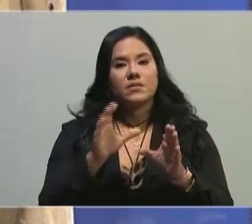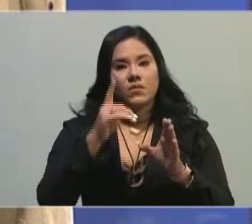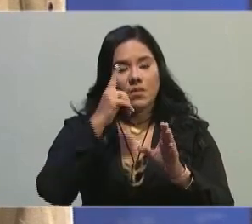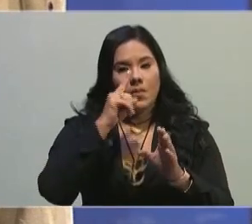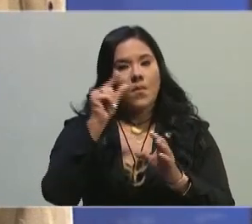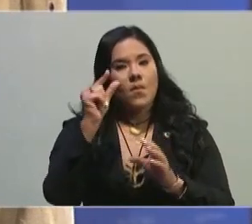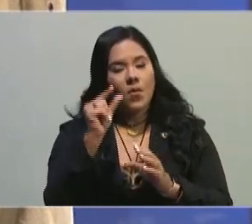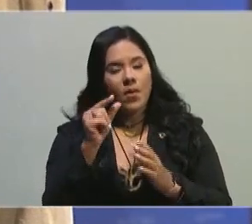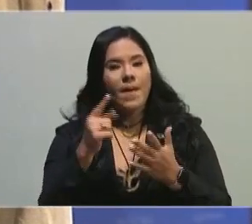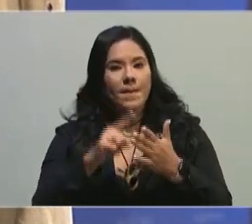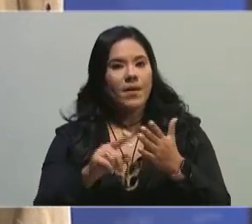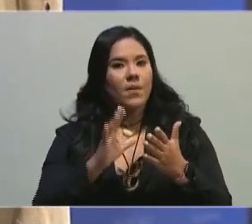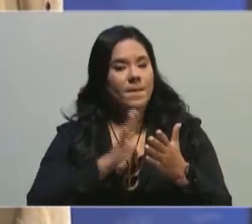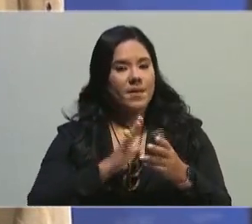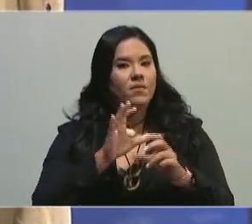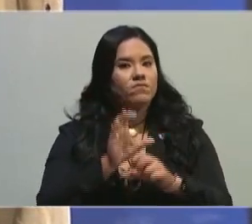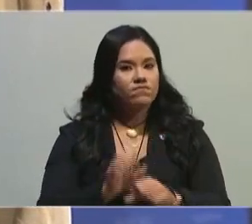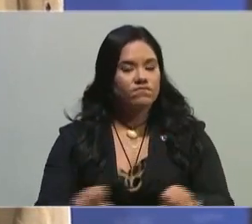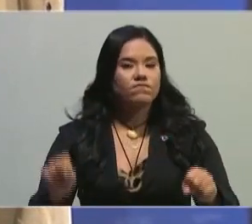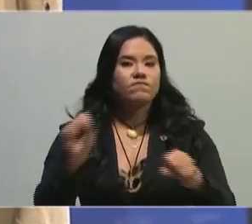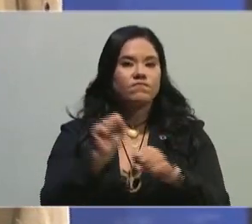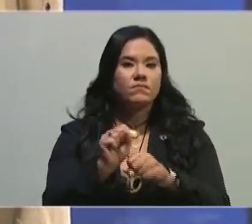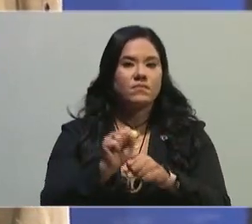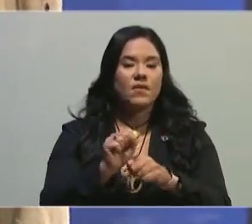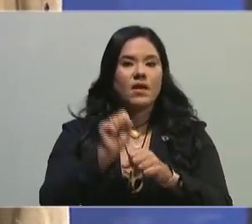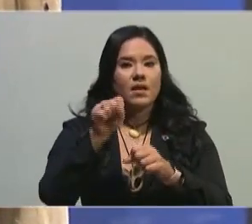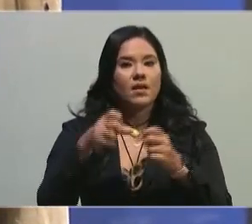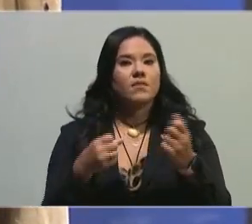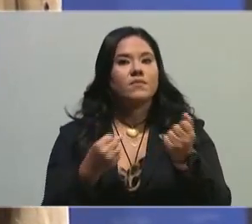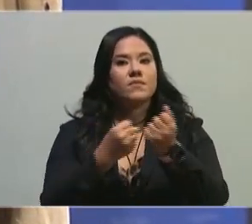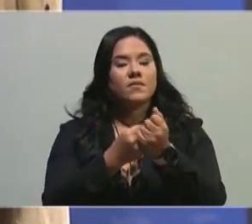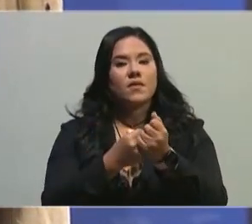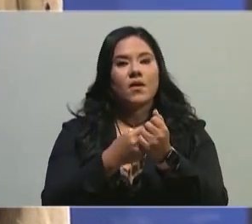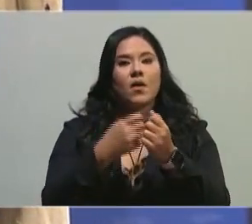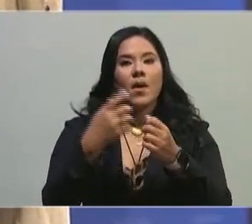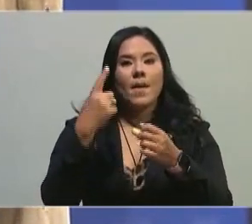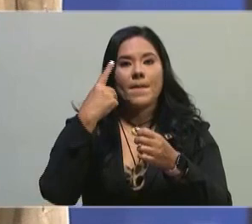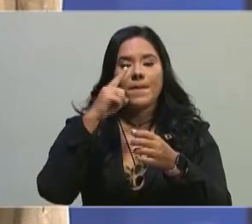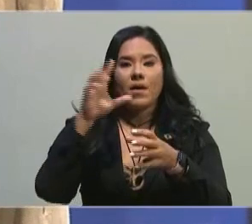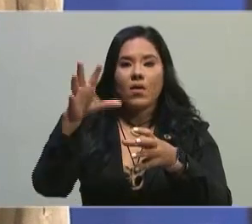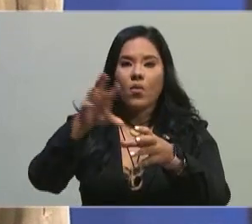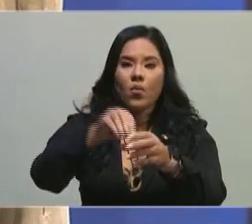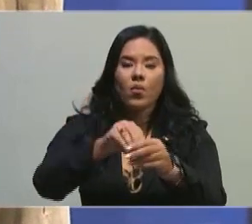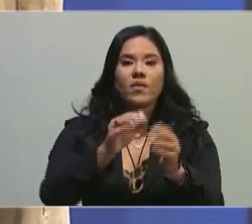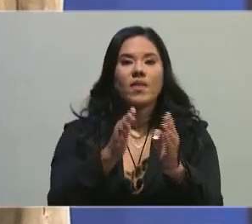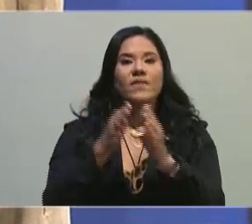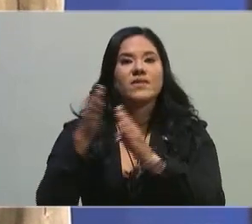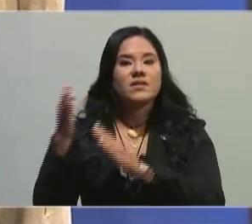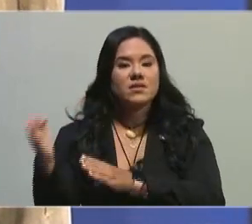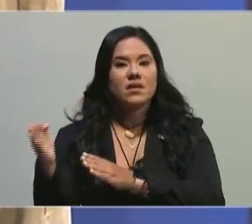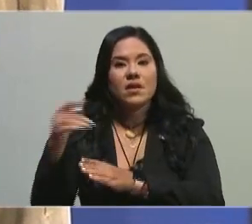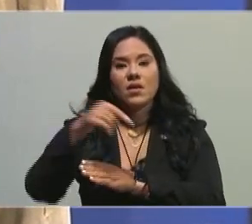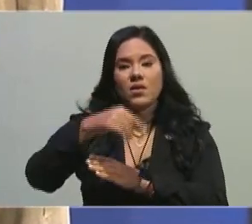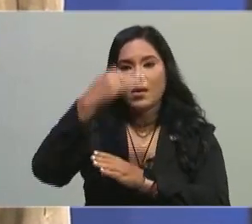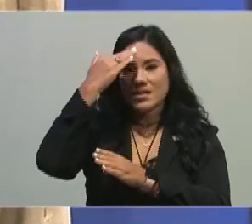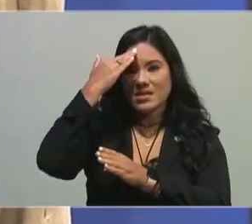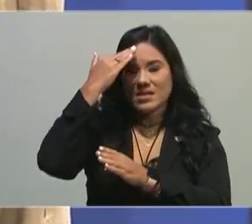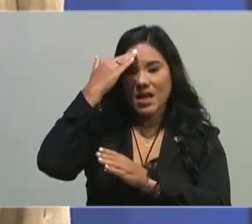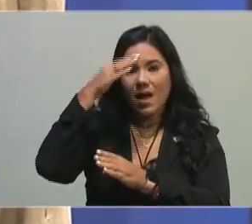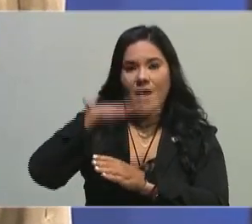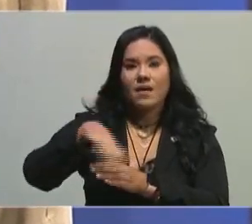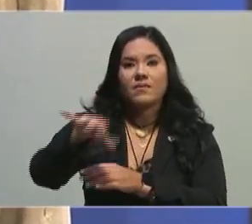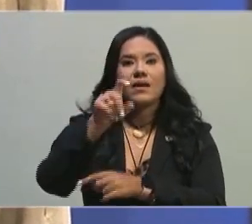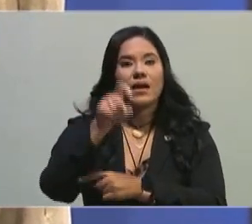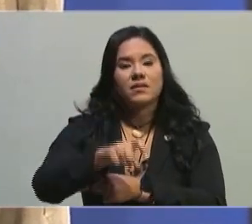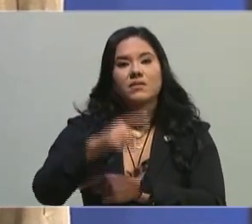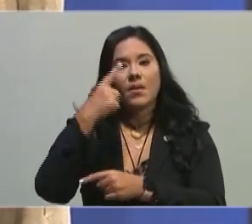utilizarlo O sea que ustedes también se auxilian de todo lo que tiene que ver con las juntas de vecinos con las personas que saben las necesidades del entorno